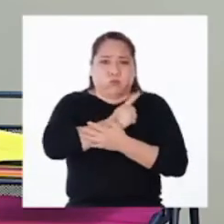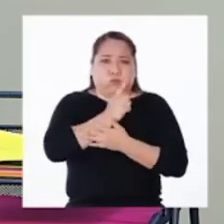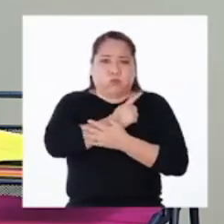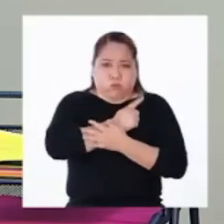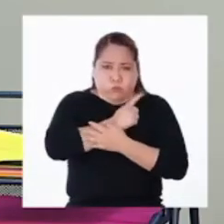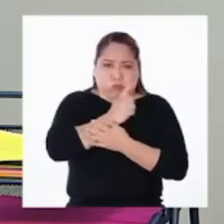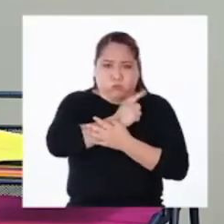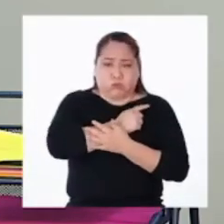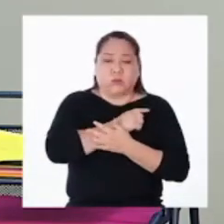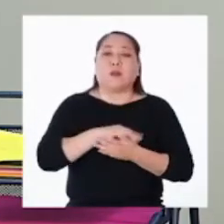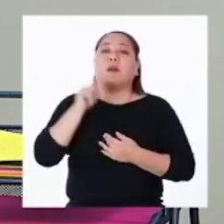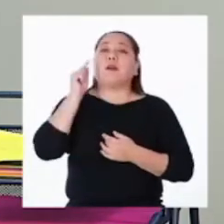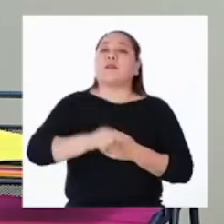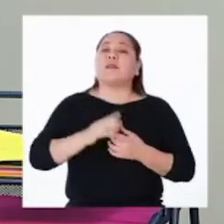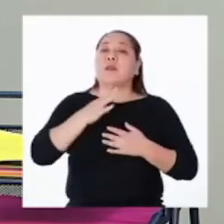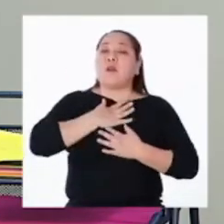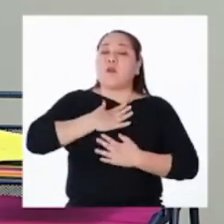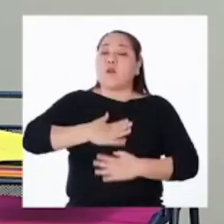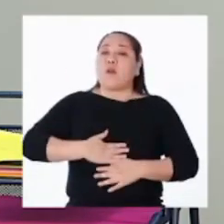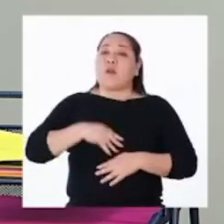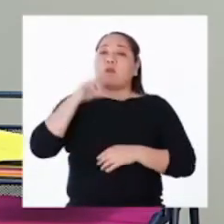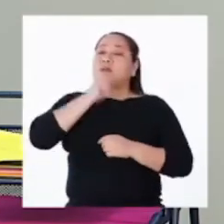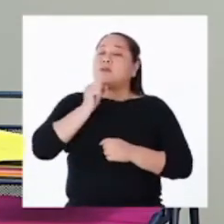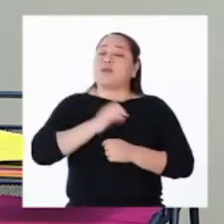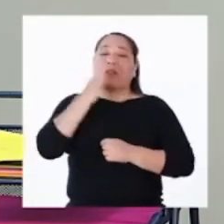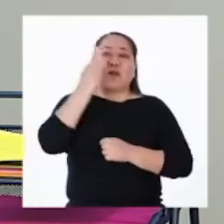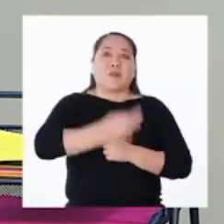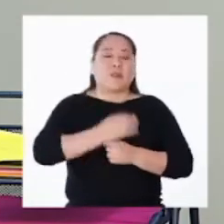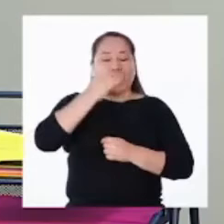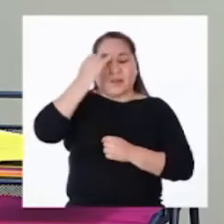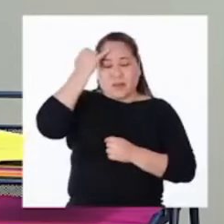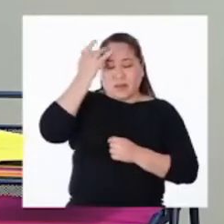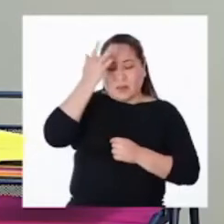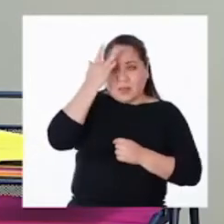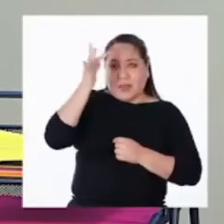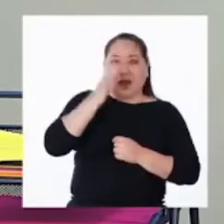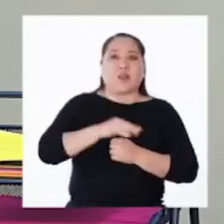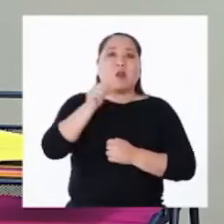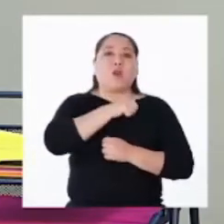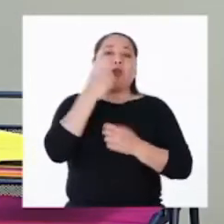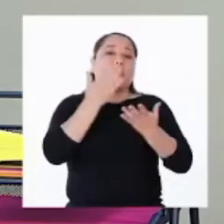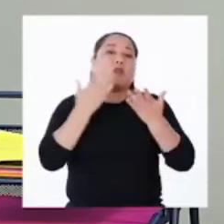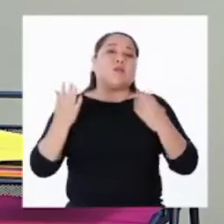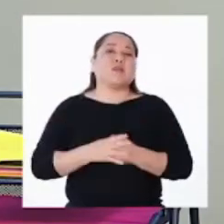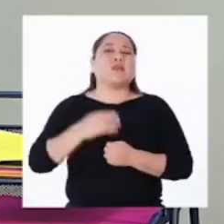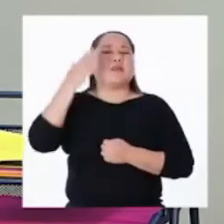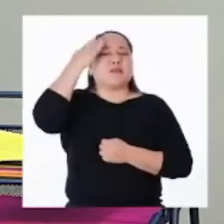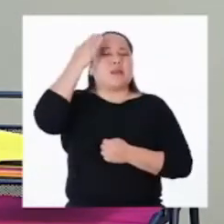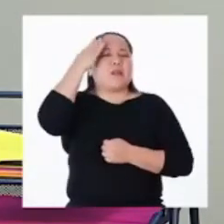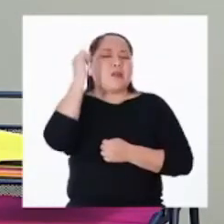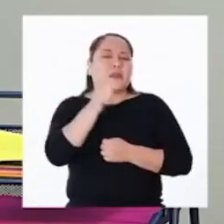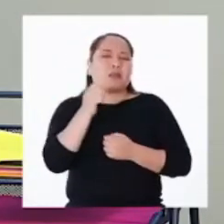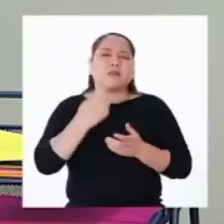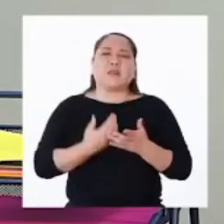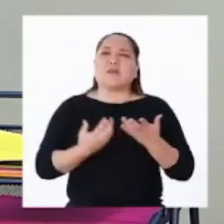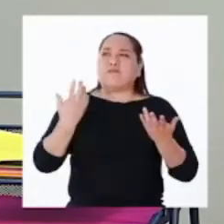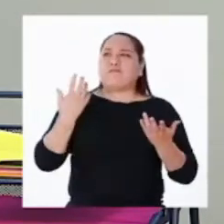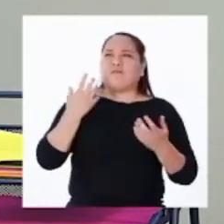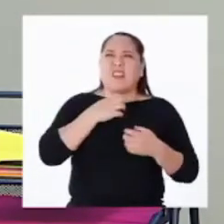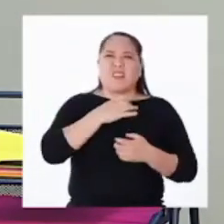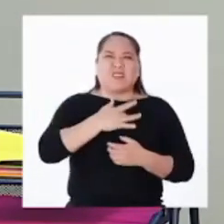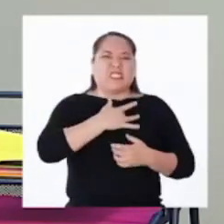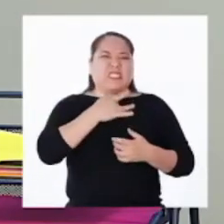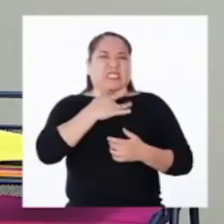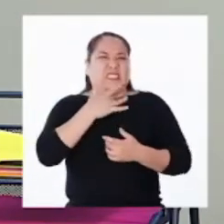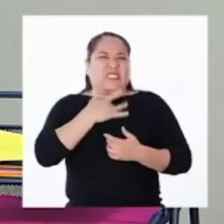latidos cardíacos. Nuestro cuerpo es realmente sabio y, entre otras cosas, sabe que ese malestar que me